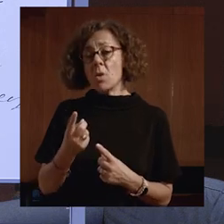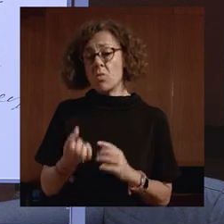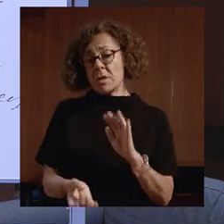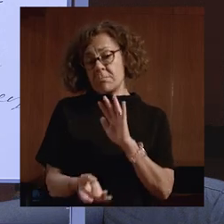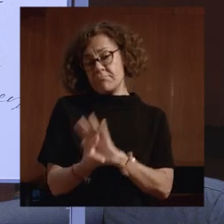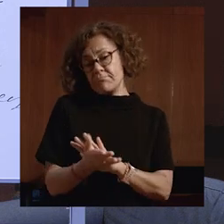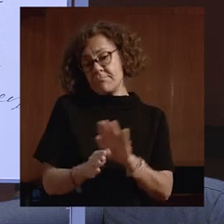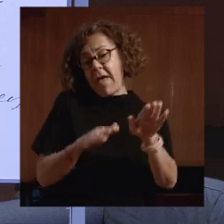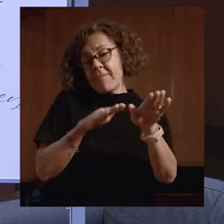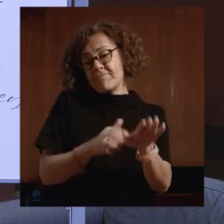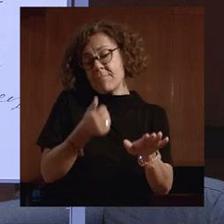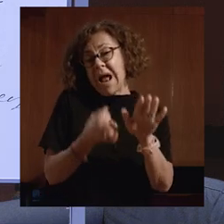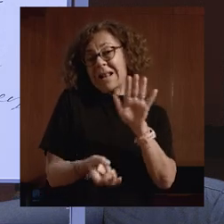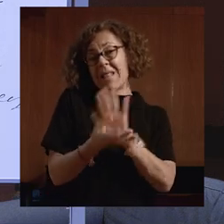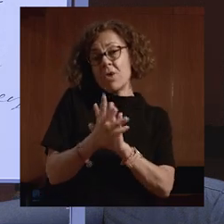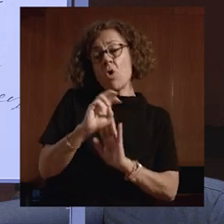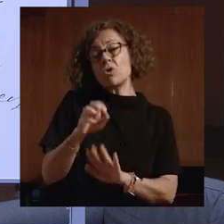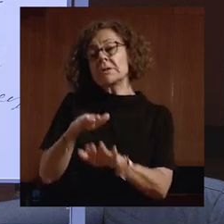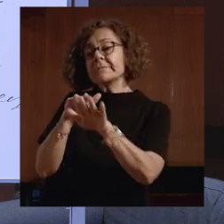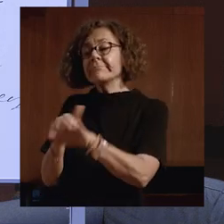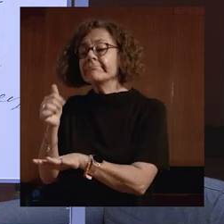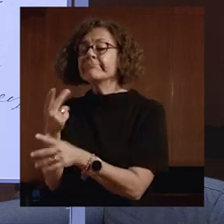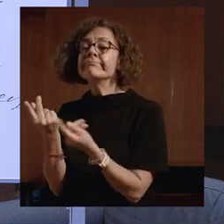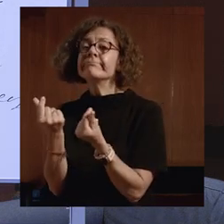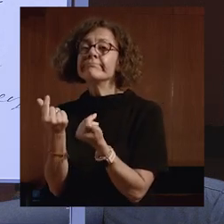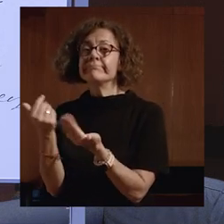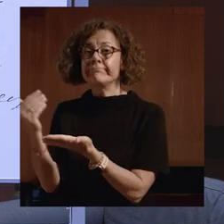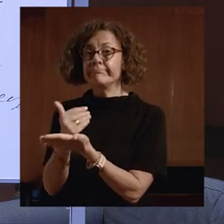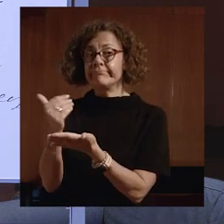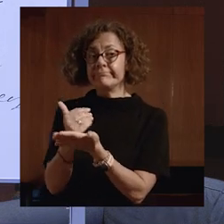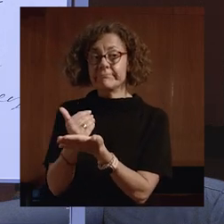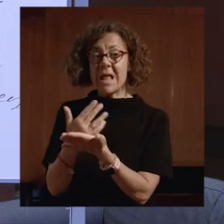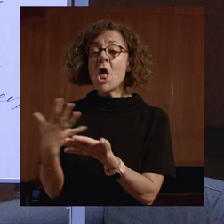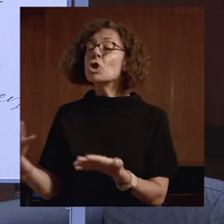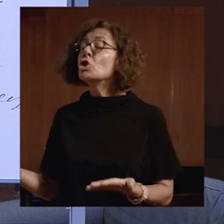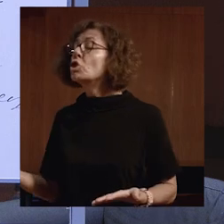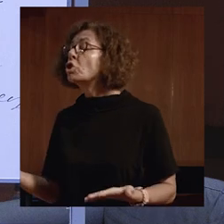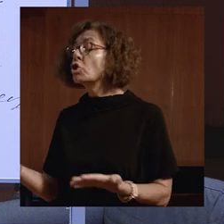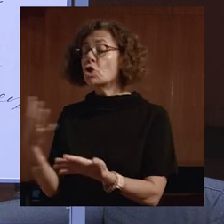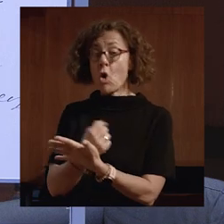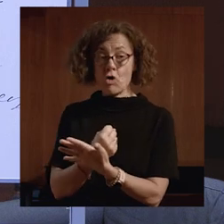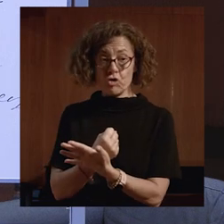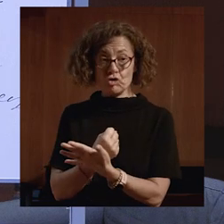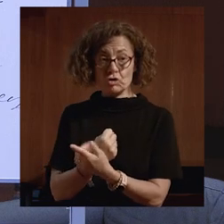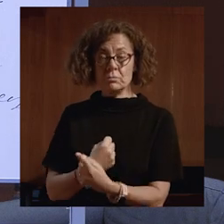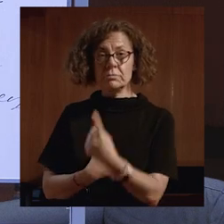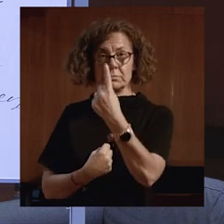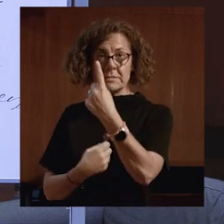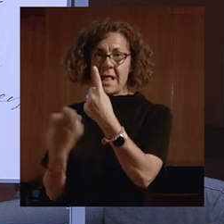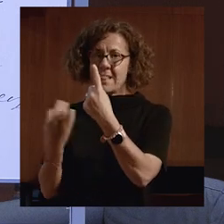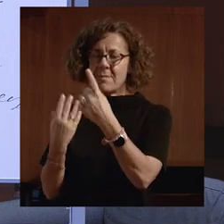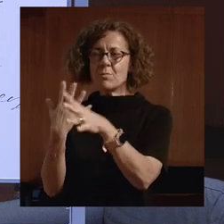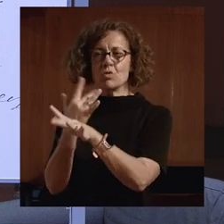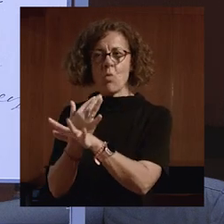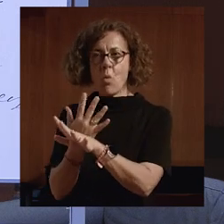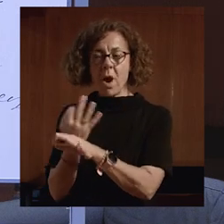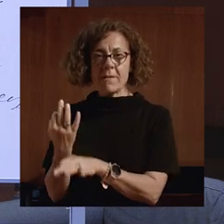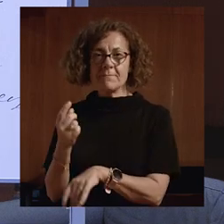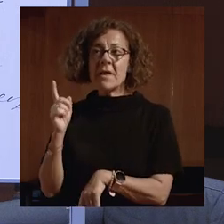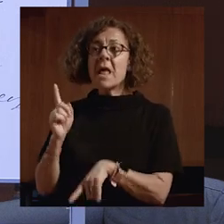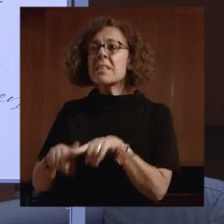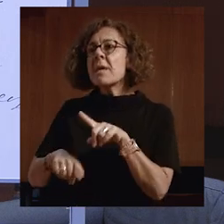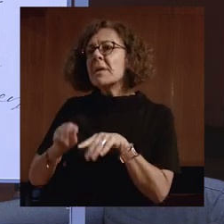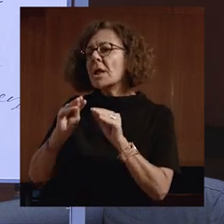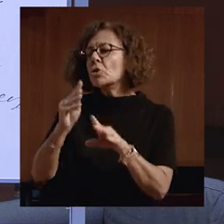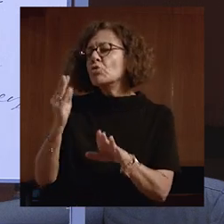creación, y otra favorece más el business. Y todos, incluido él, lo tenemos que jugar. Depende del momento de tu